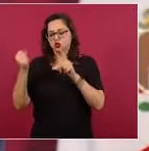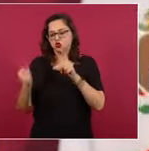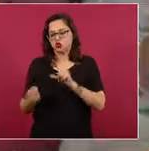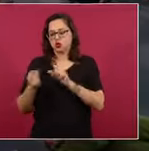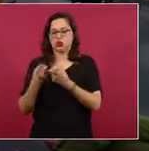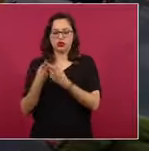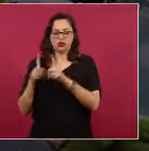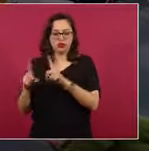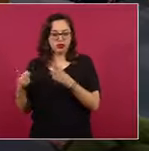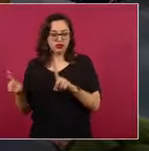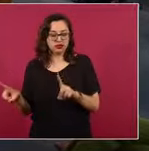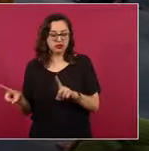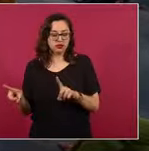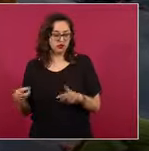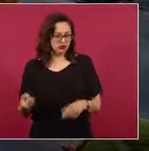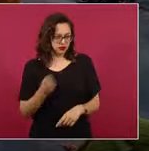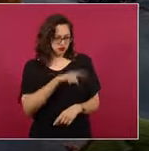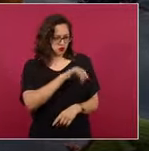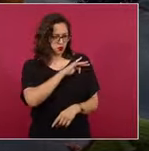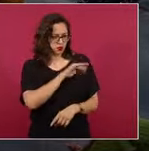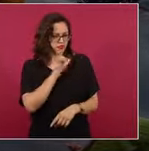Ayer, a ver si pones